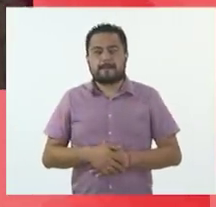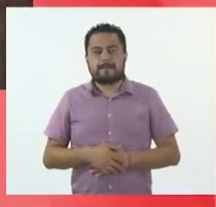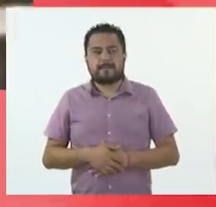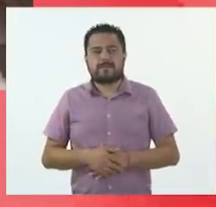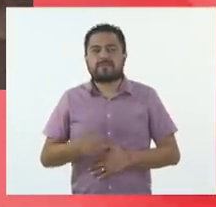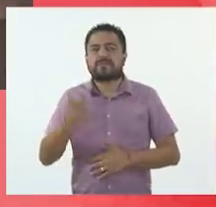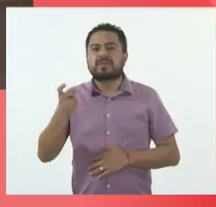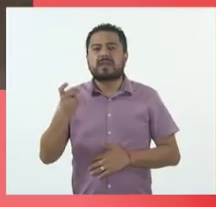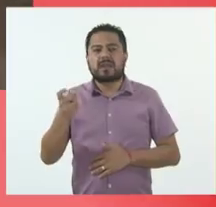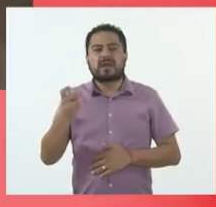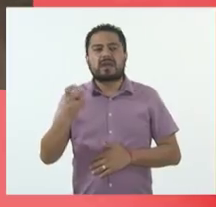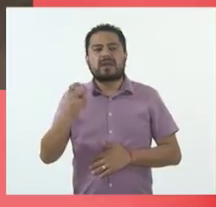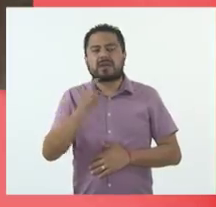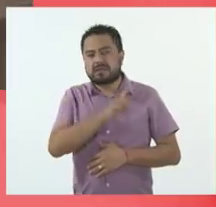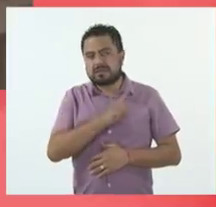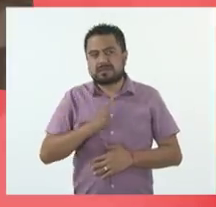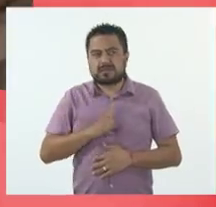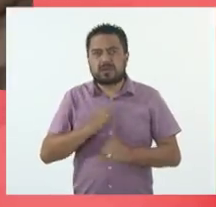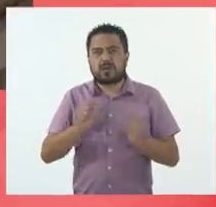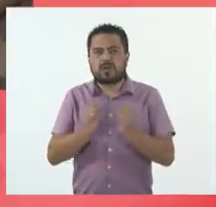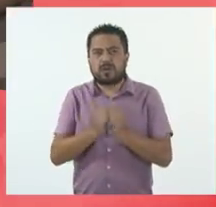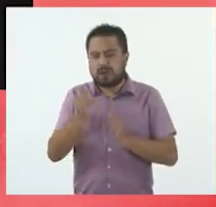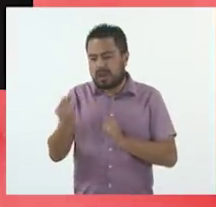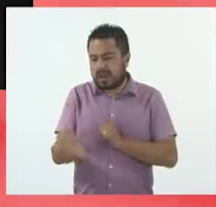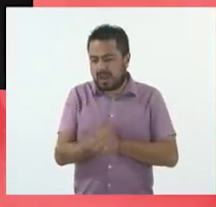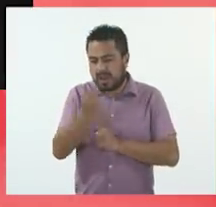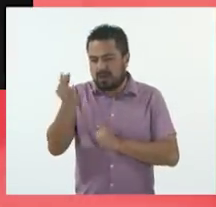Esta la vamos a tener que meter en una aguja.